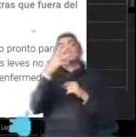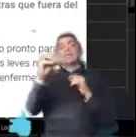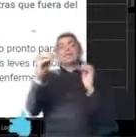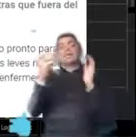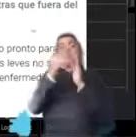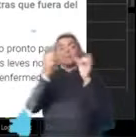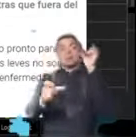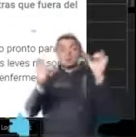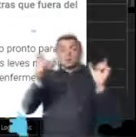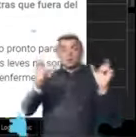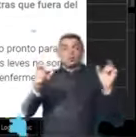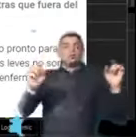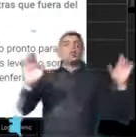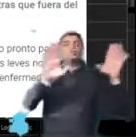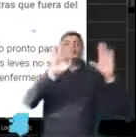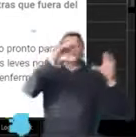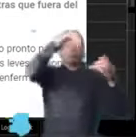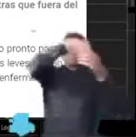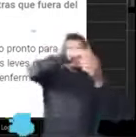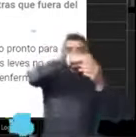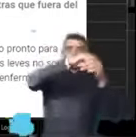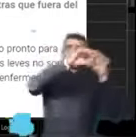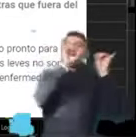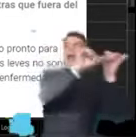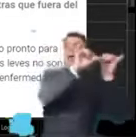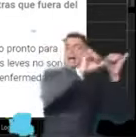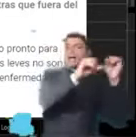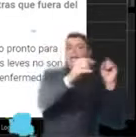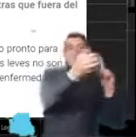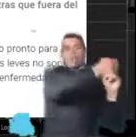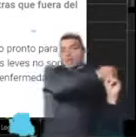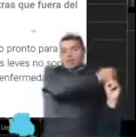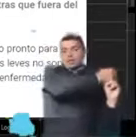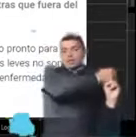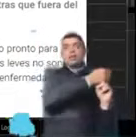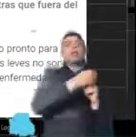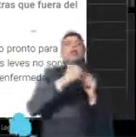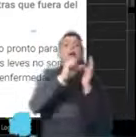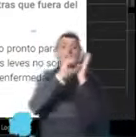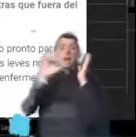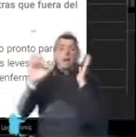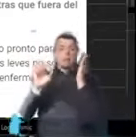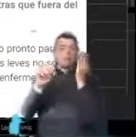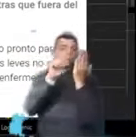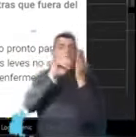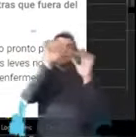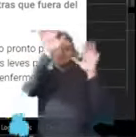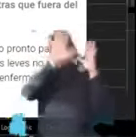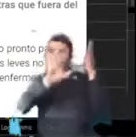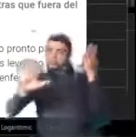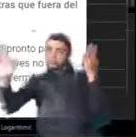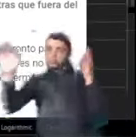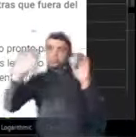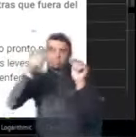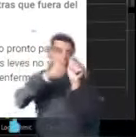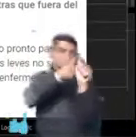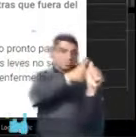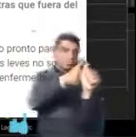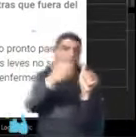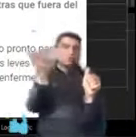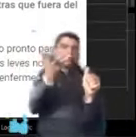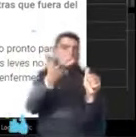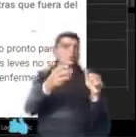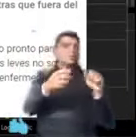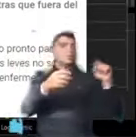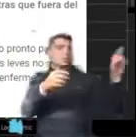país. Entonces había una toma de datos regular que posibilitaba pues hacer el seguimiento del estado sin movilizar